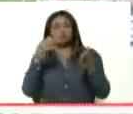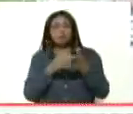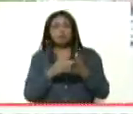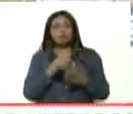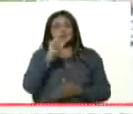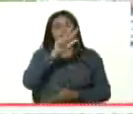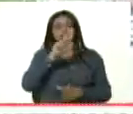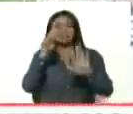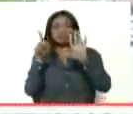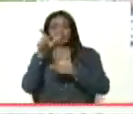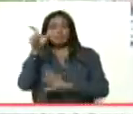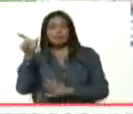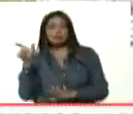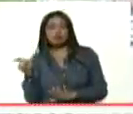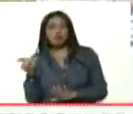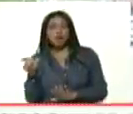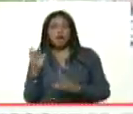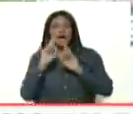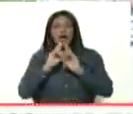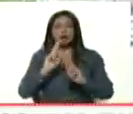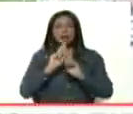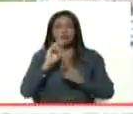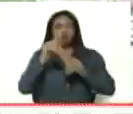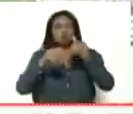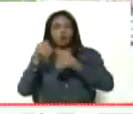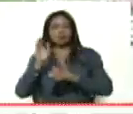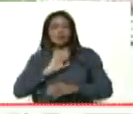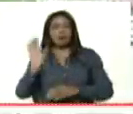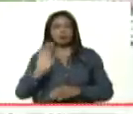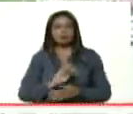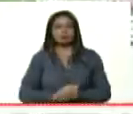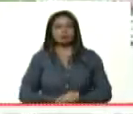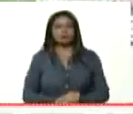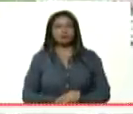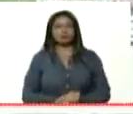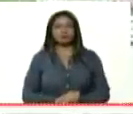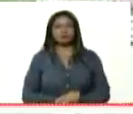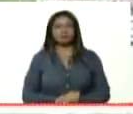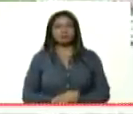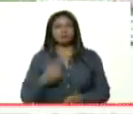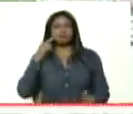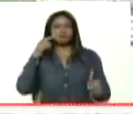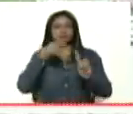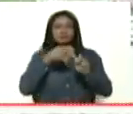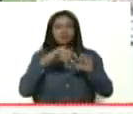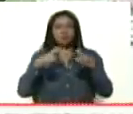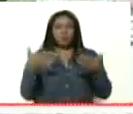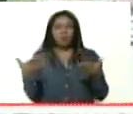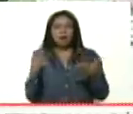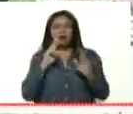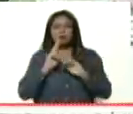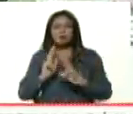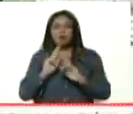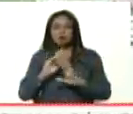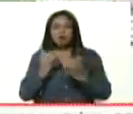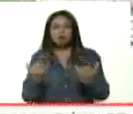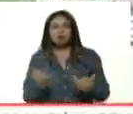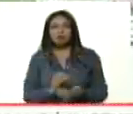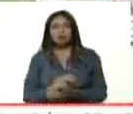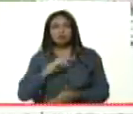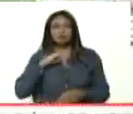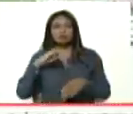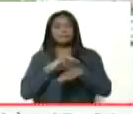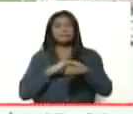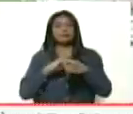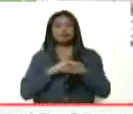18.161.036 personas que han respondido a la encuesta patria. ¿Qué ha arrojado esta encuesta? Que nuestra misión